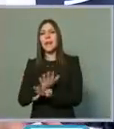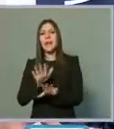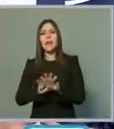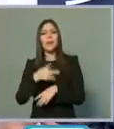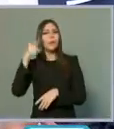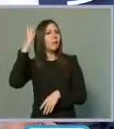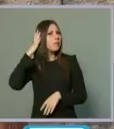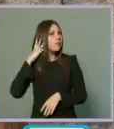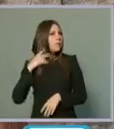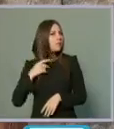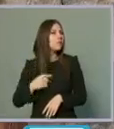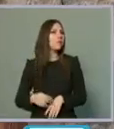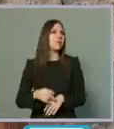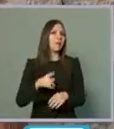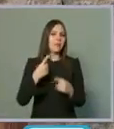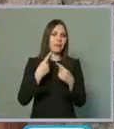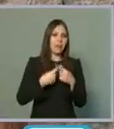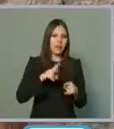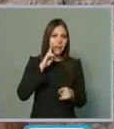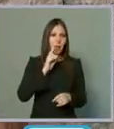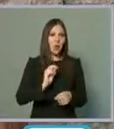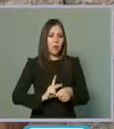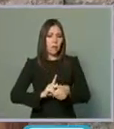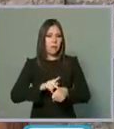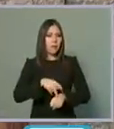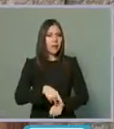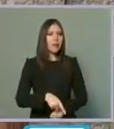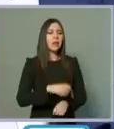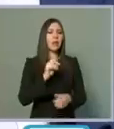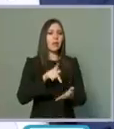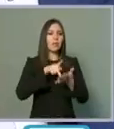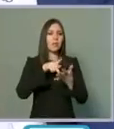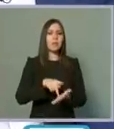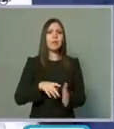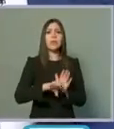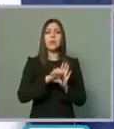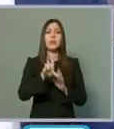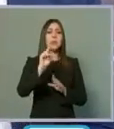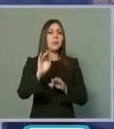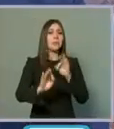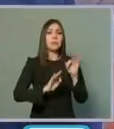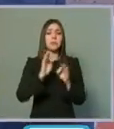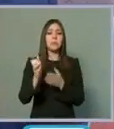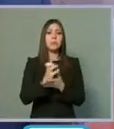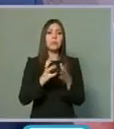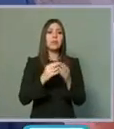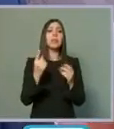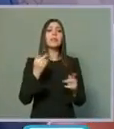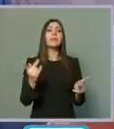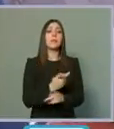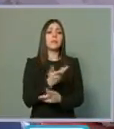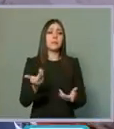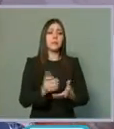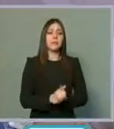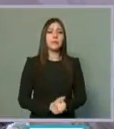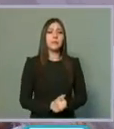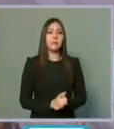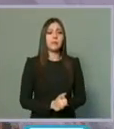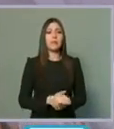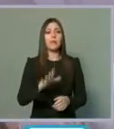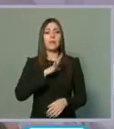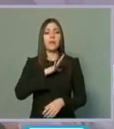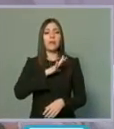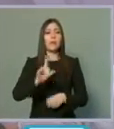peso. ¿Qué pasa si no se trata la hipotiroidismo? Bueno, puede haber complicaciones a largo plazo, sobre todo a nivel cardíaco. Llegar a